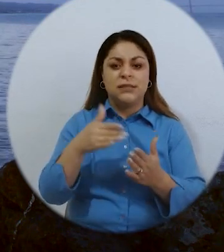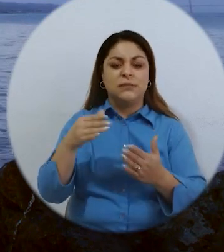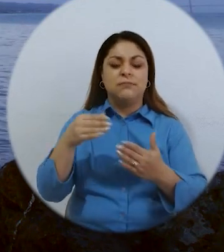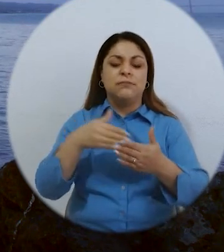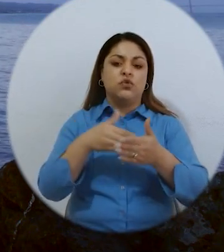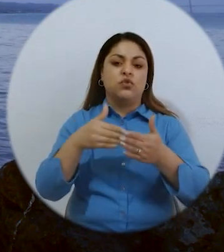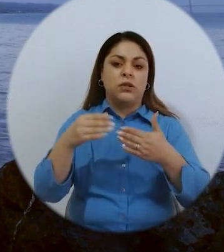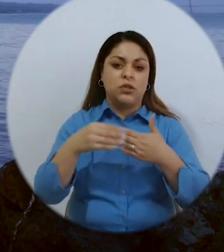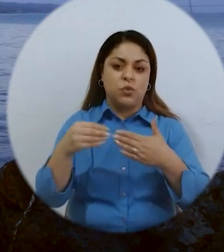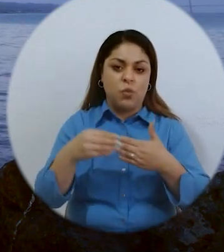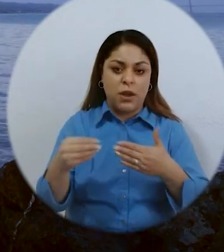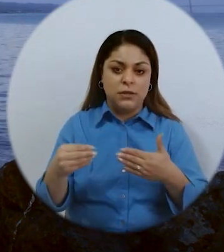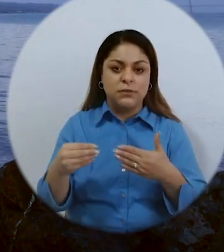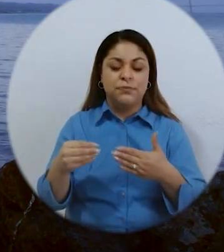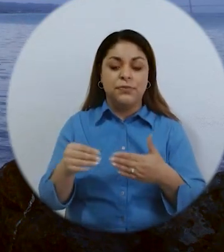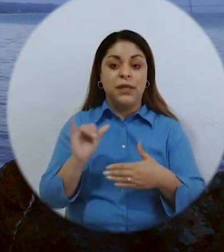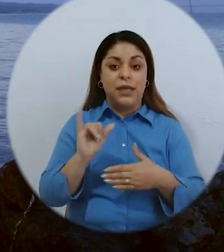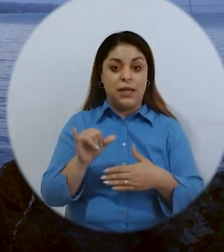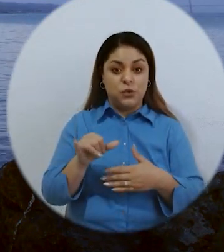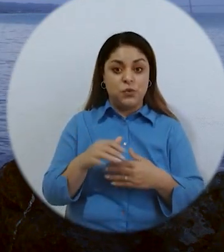de millones de dólares.